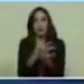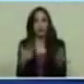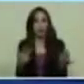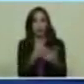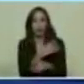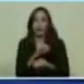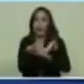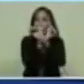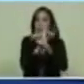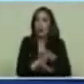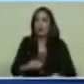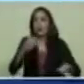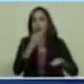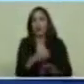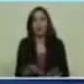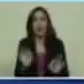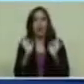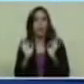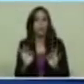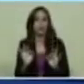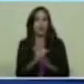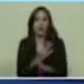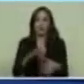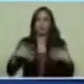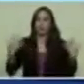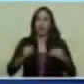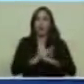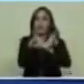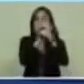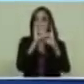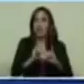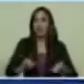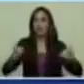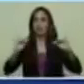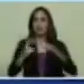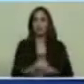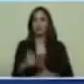Navidades más especiales y más felices que nunca antes.